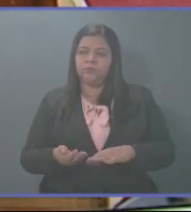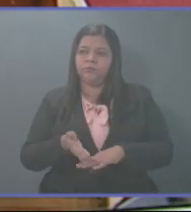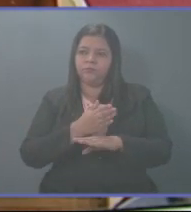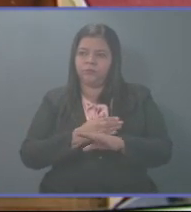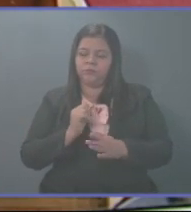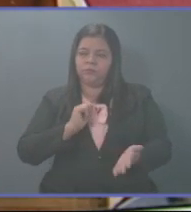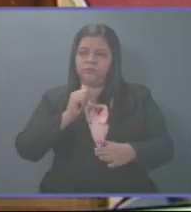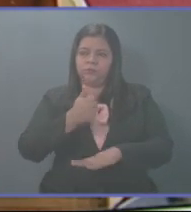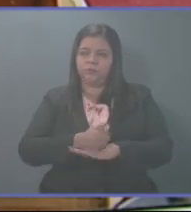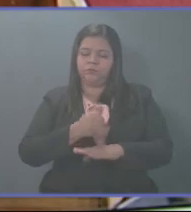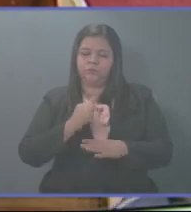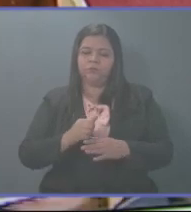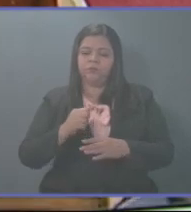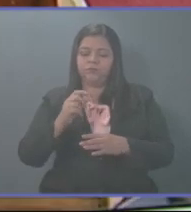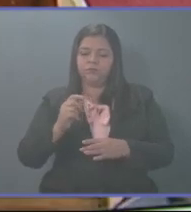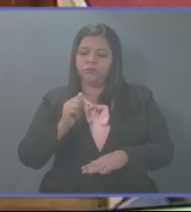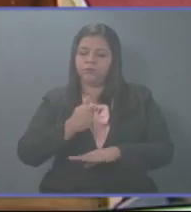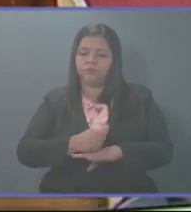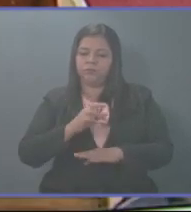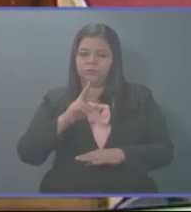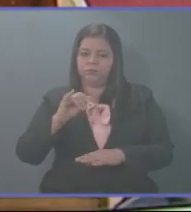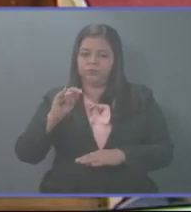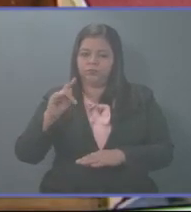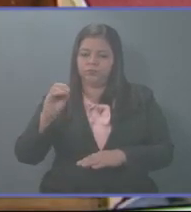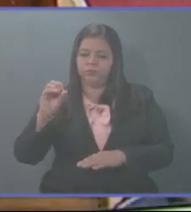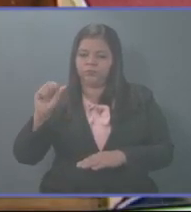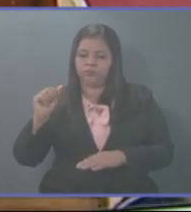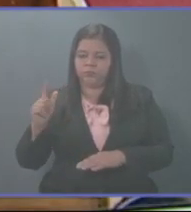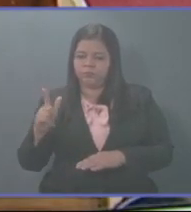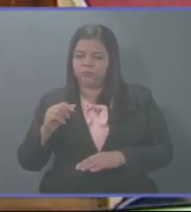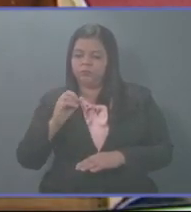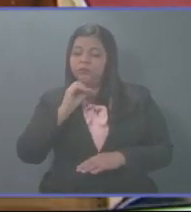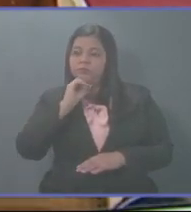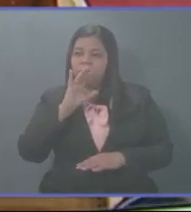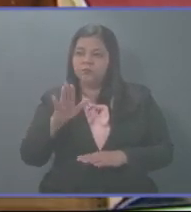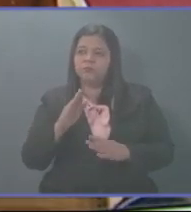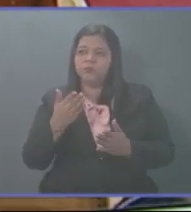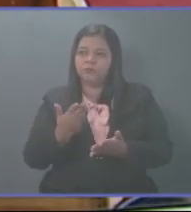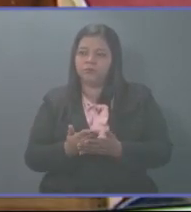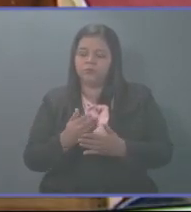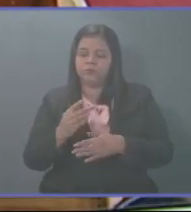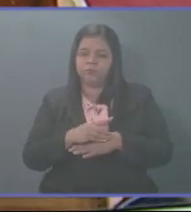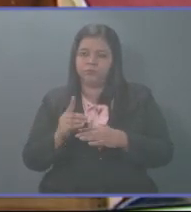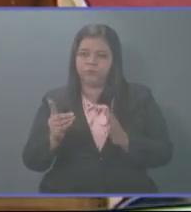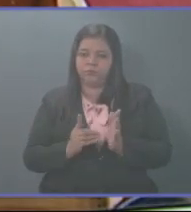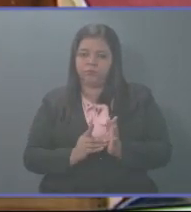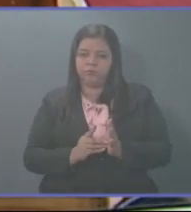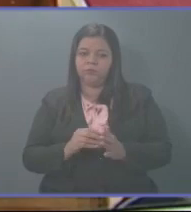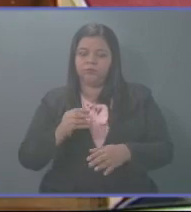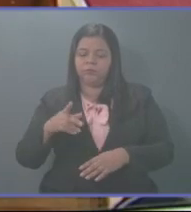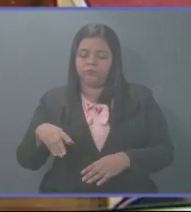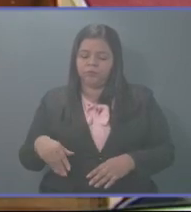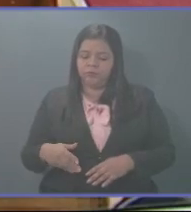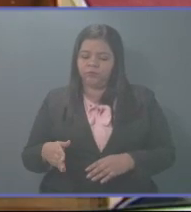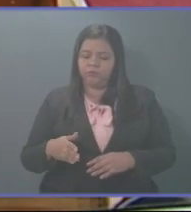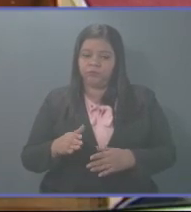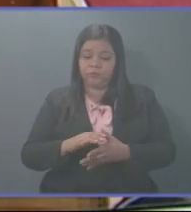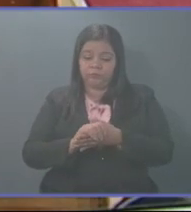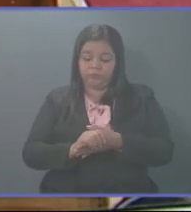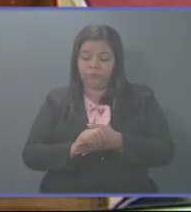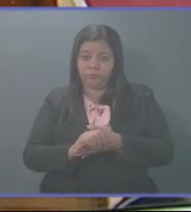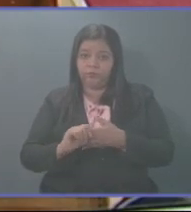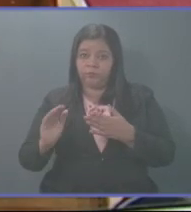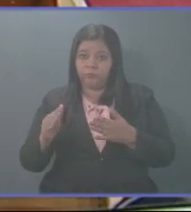la Fundación Cristosal y presentada con iniciativa de diputados del Grupo Parlamentario PCN, proyecto de